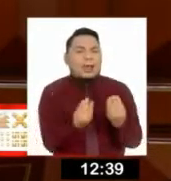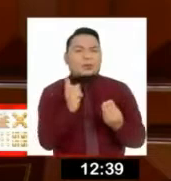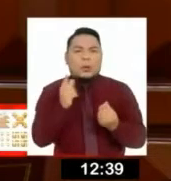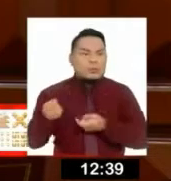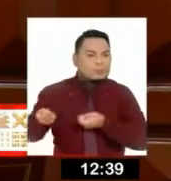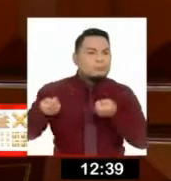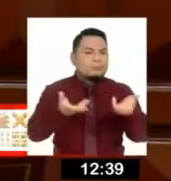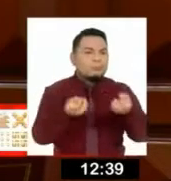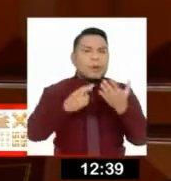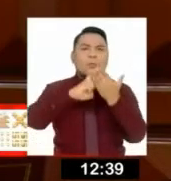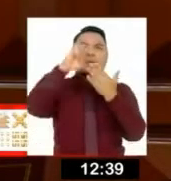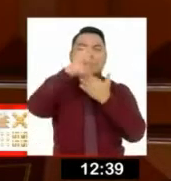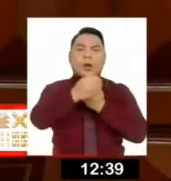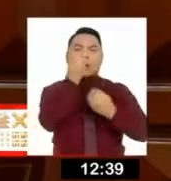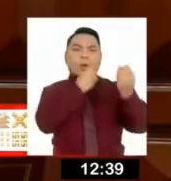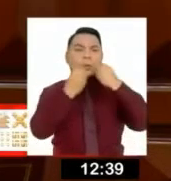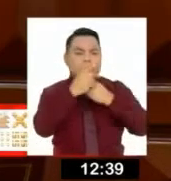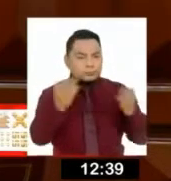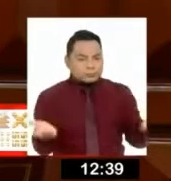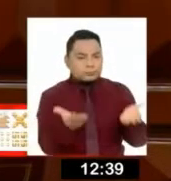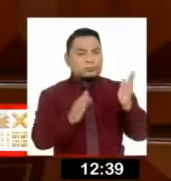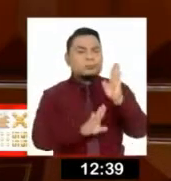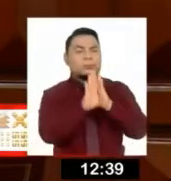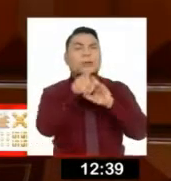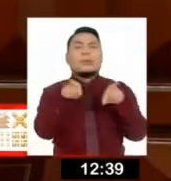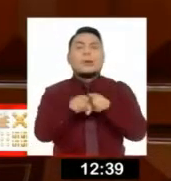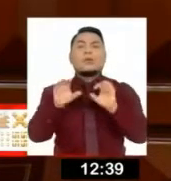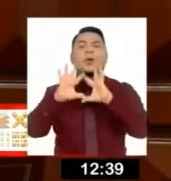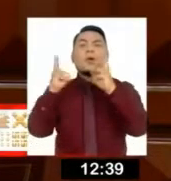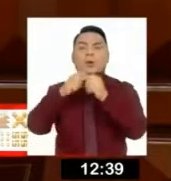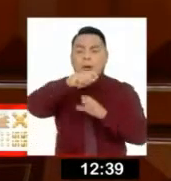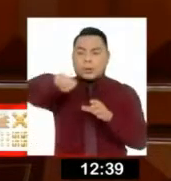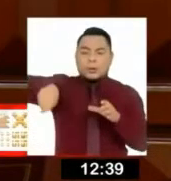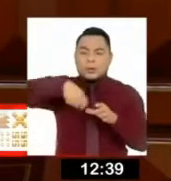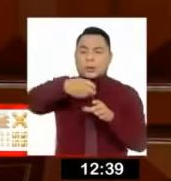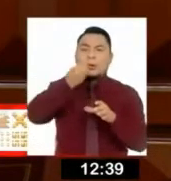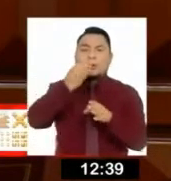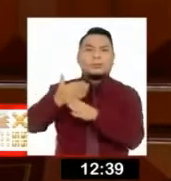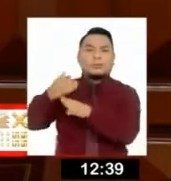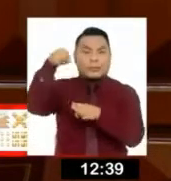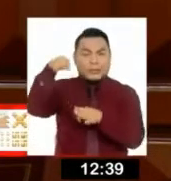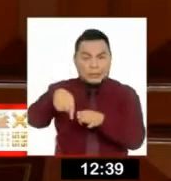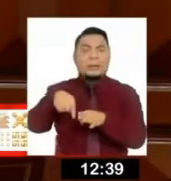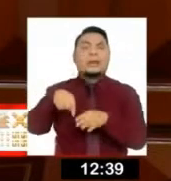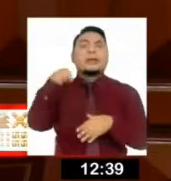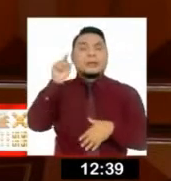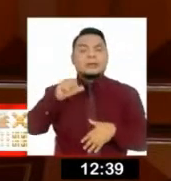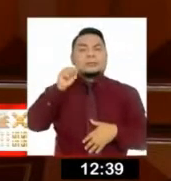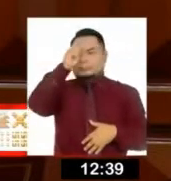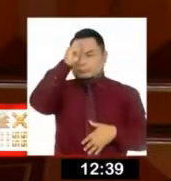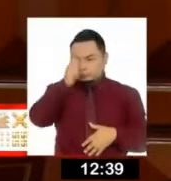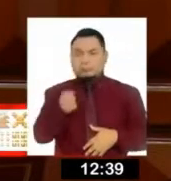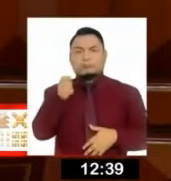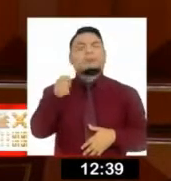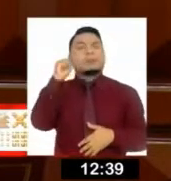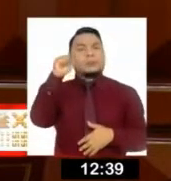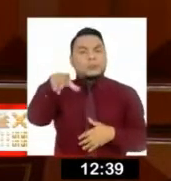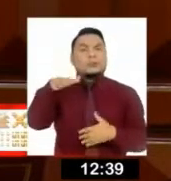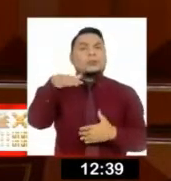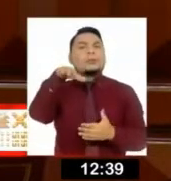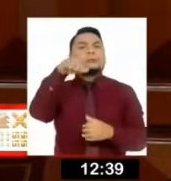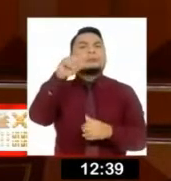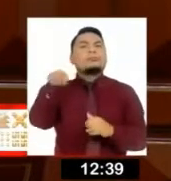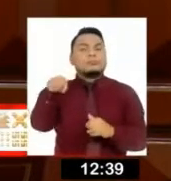urbanas. Las organizaciones sociales de ollas comunes y comedores populares serán reconocidas e